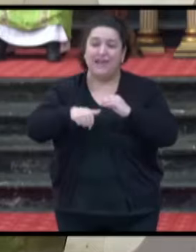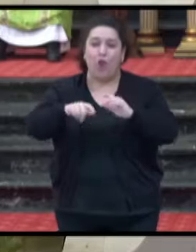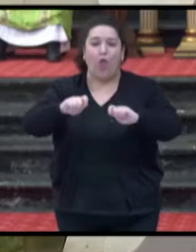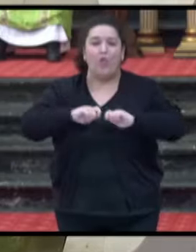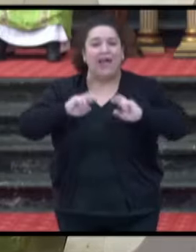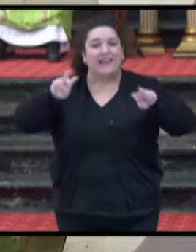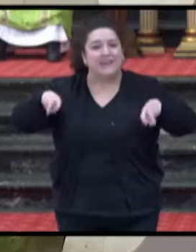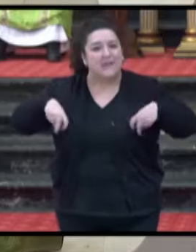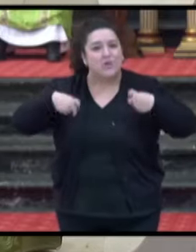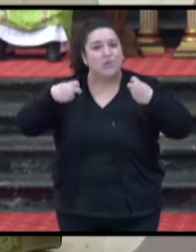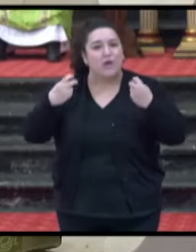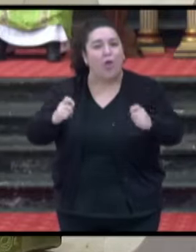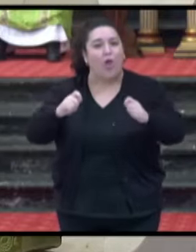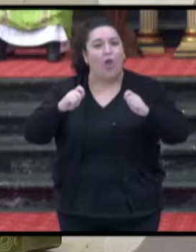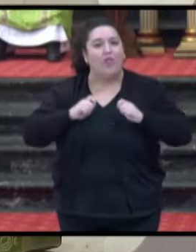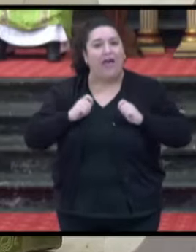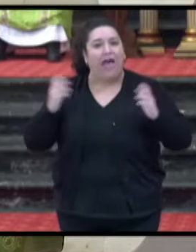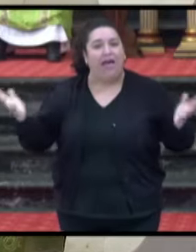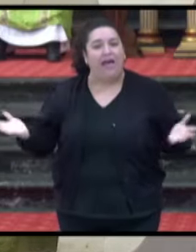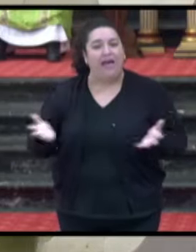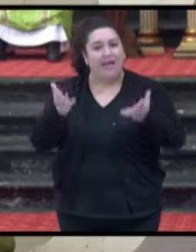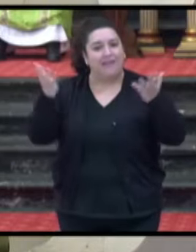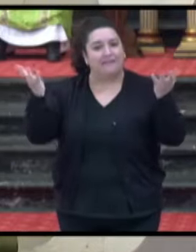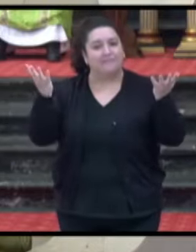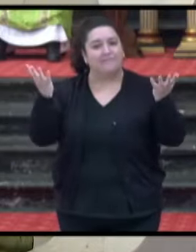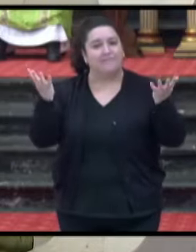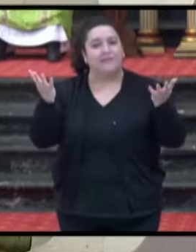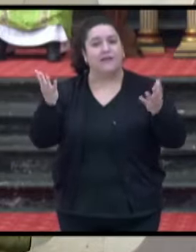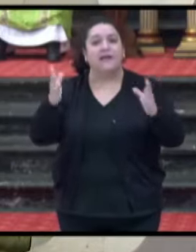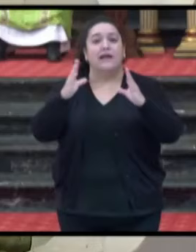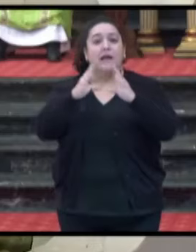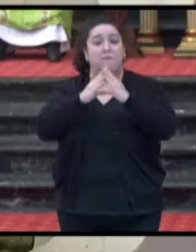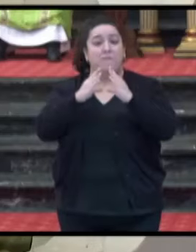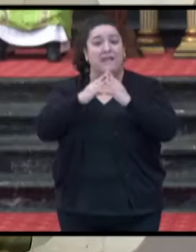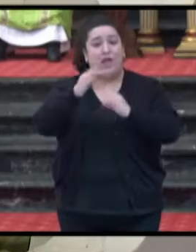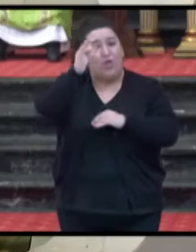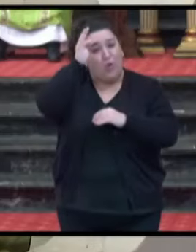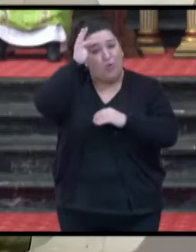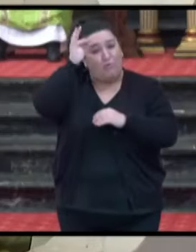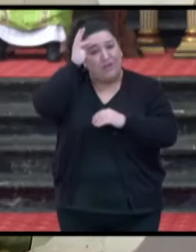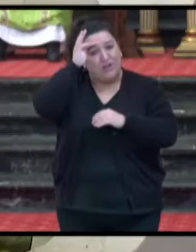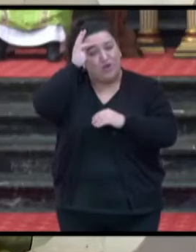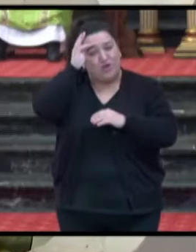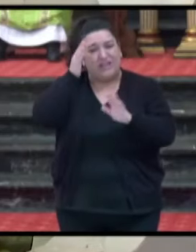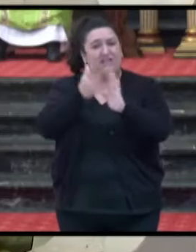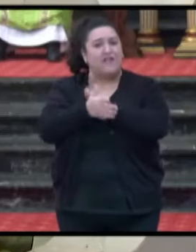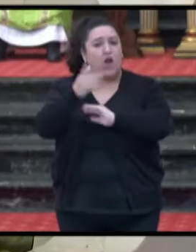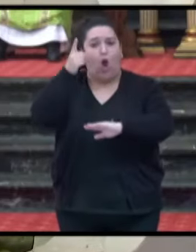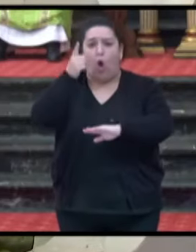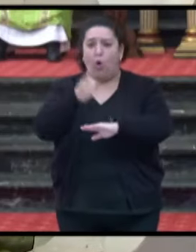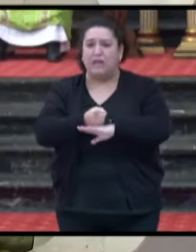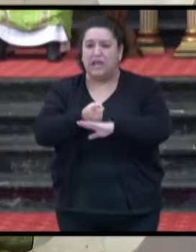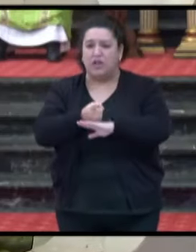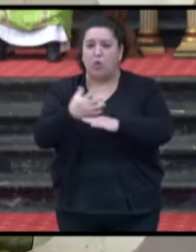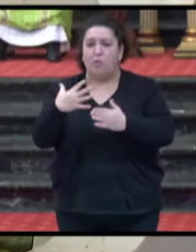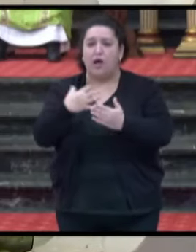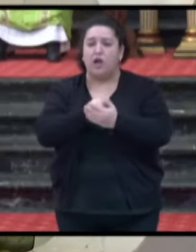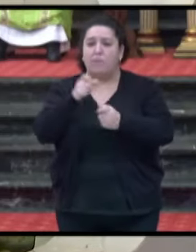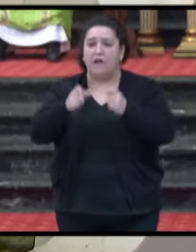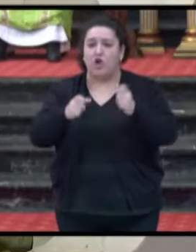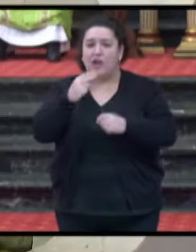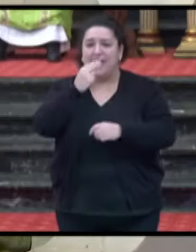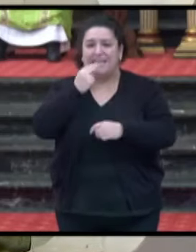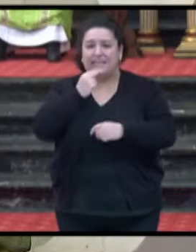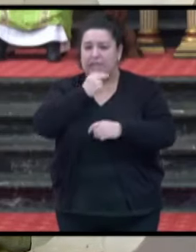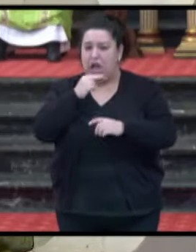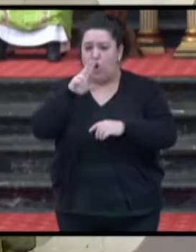nos revitaliza la misa del domingo no solo es una obligación para todo cristiano sino que